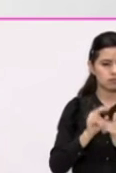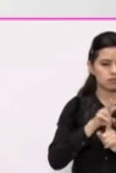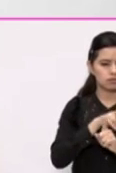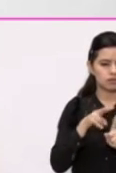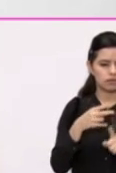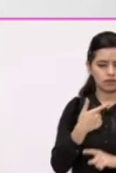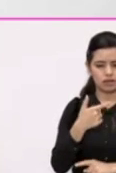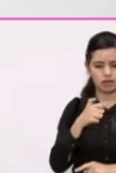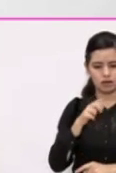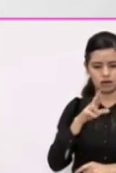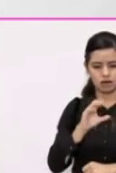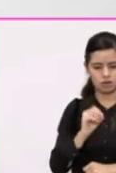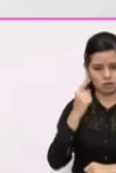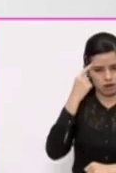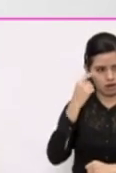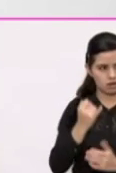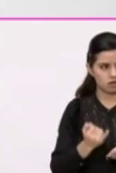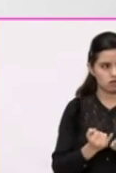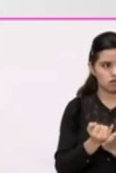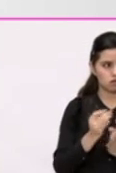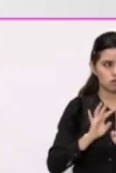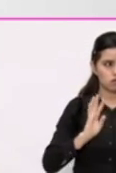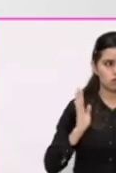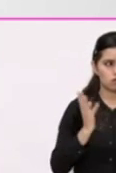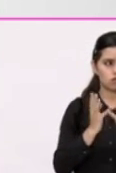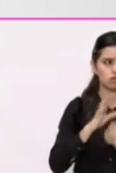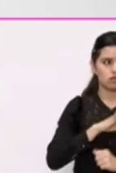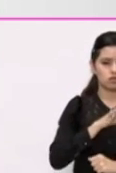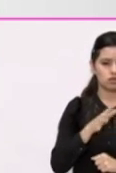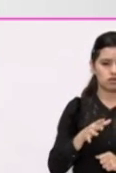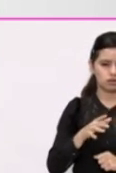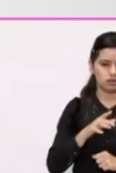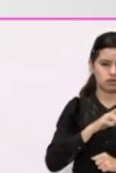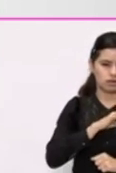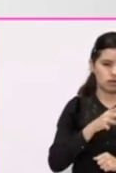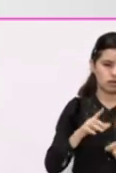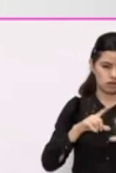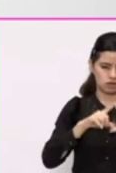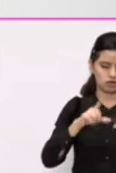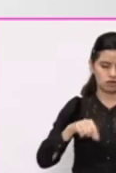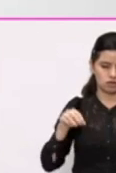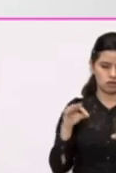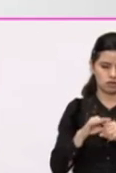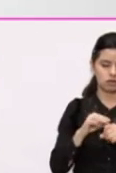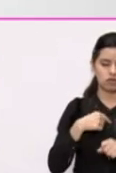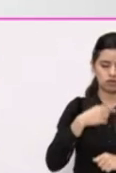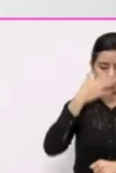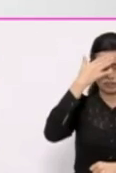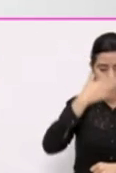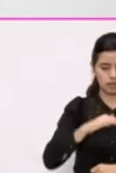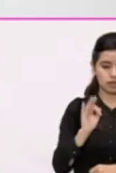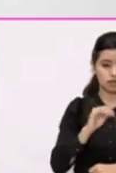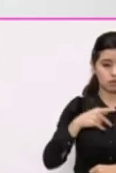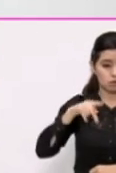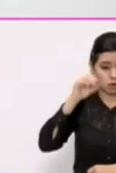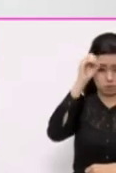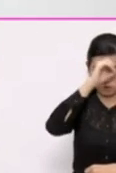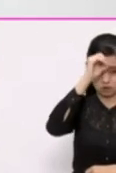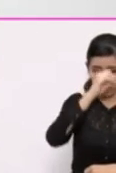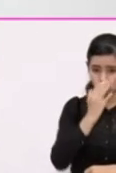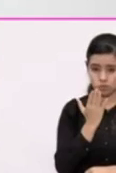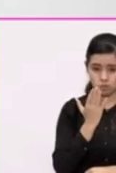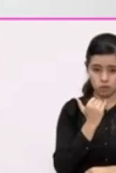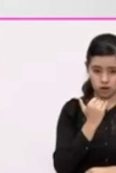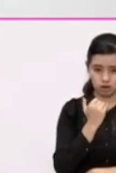toma de decisiones en el Instituto Nacional Electoral. Y sé que sin sus voces probablemente todavía iríamos más